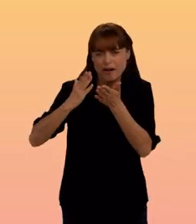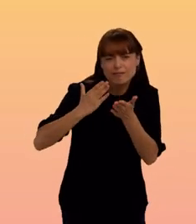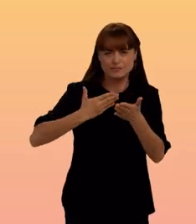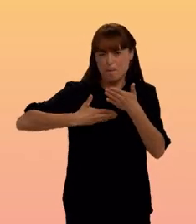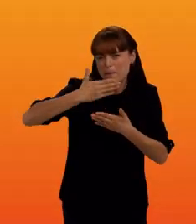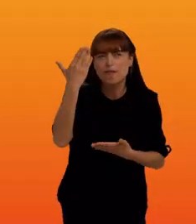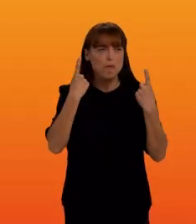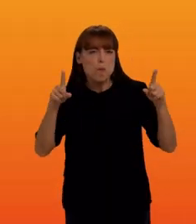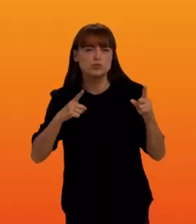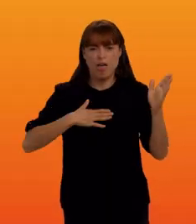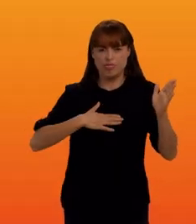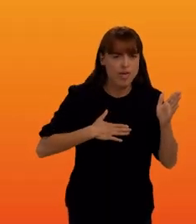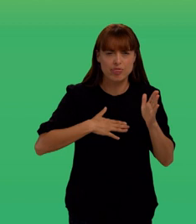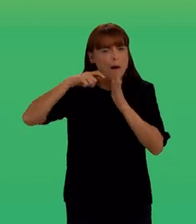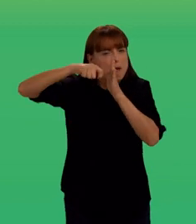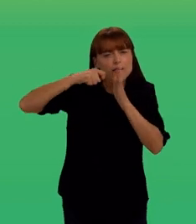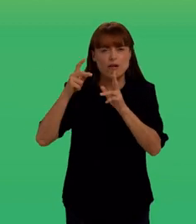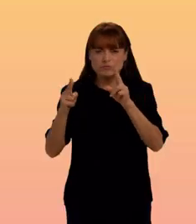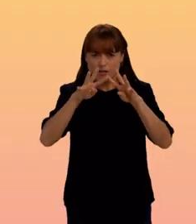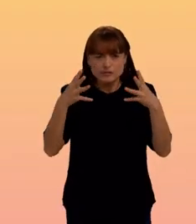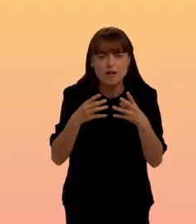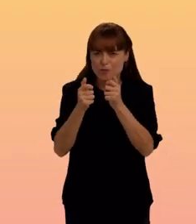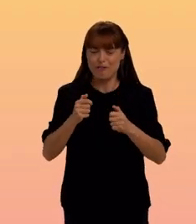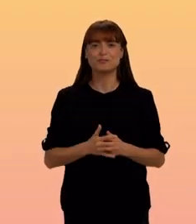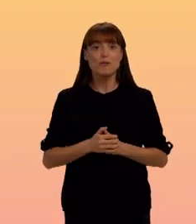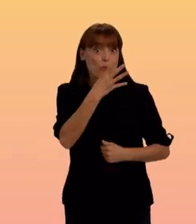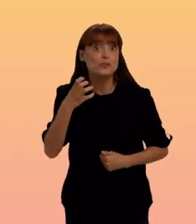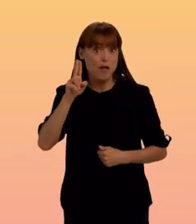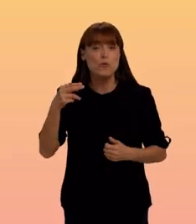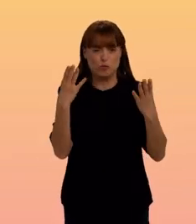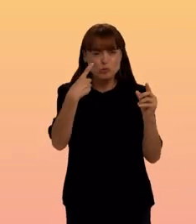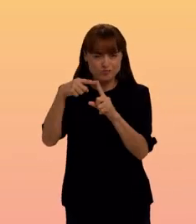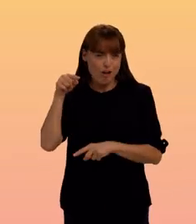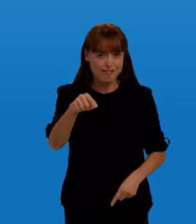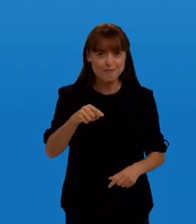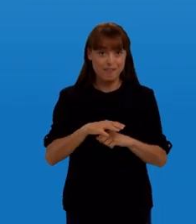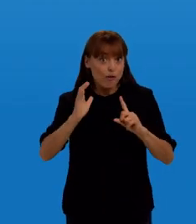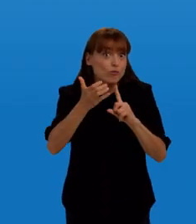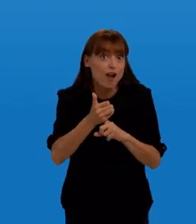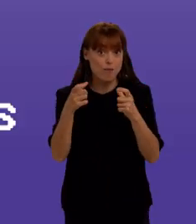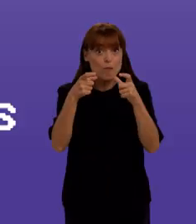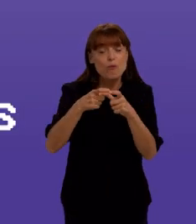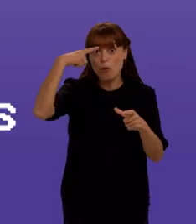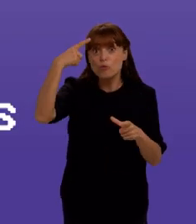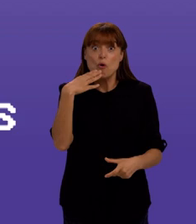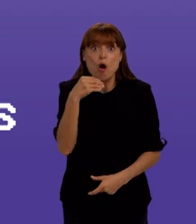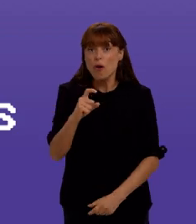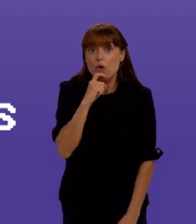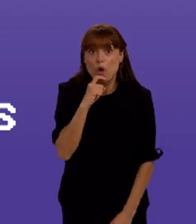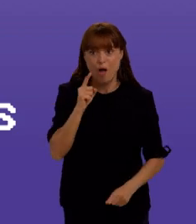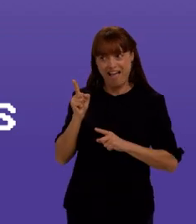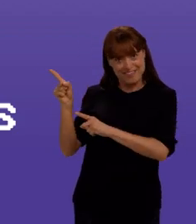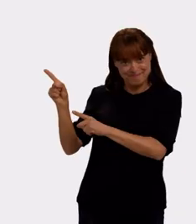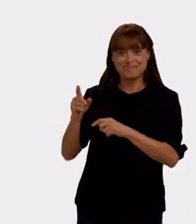conciertos danza música películas y series online videojuegos 400 euros en para mucho consigue tu Bono cultural en Bono